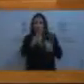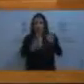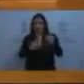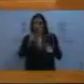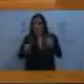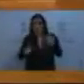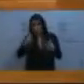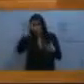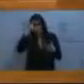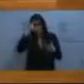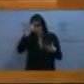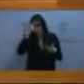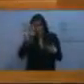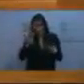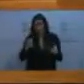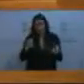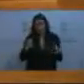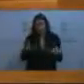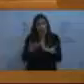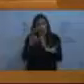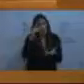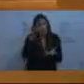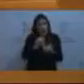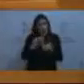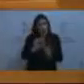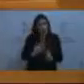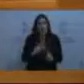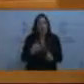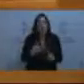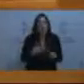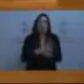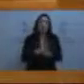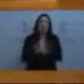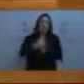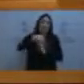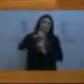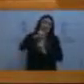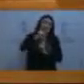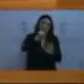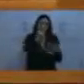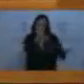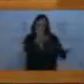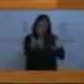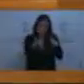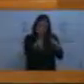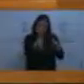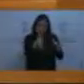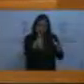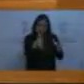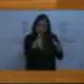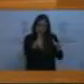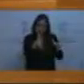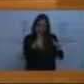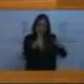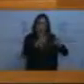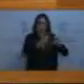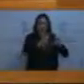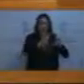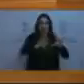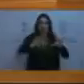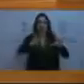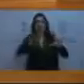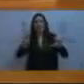en el código ictus, que en total serían unos 1.000 aproximadamente, entre el área 1 y el área